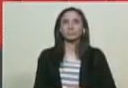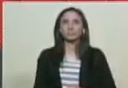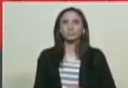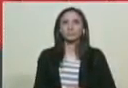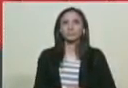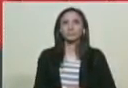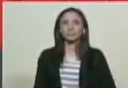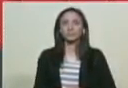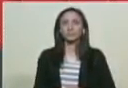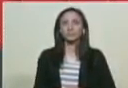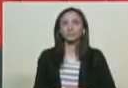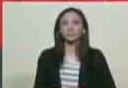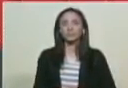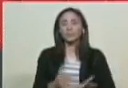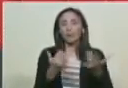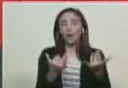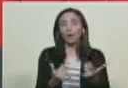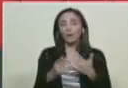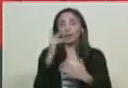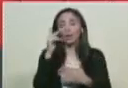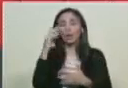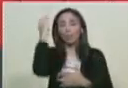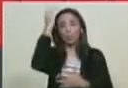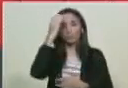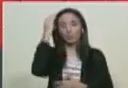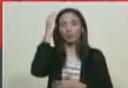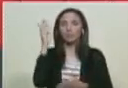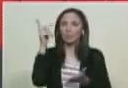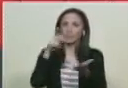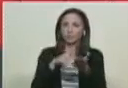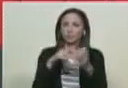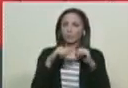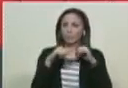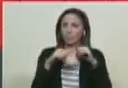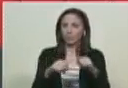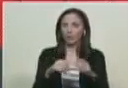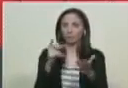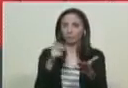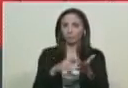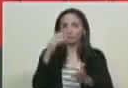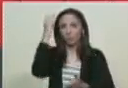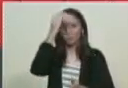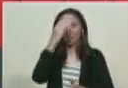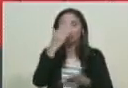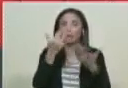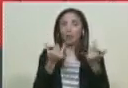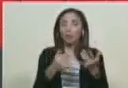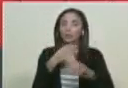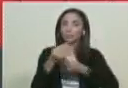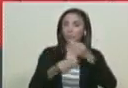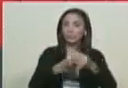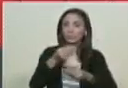Tenemos que tener mucha presencia y conciencia de lo que nos estamos jugando.